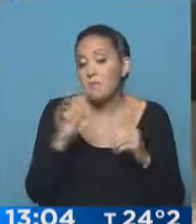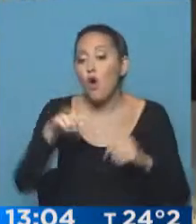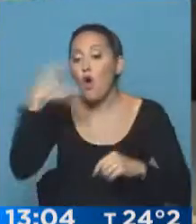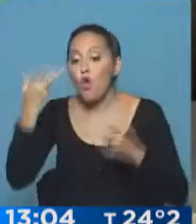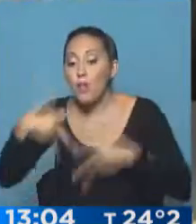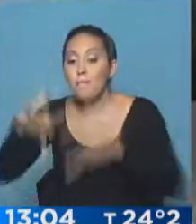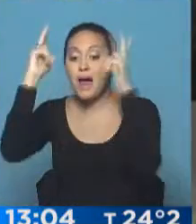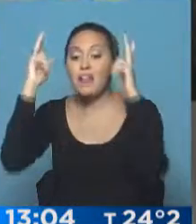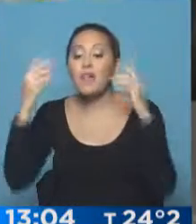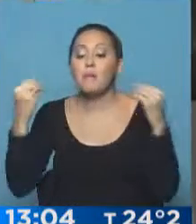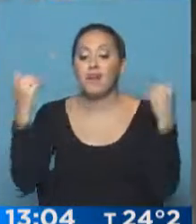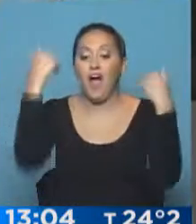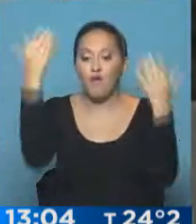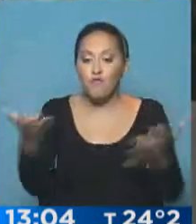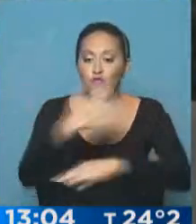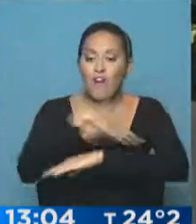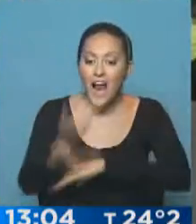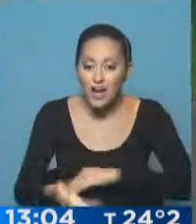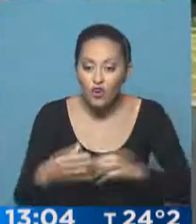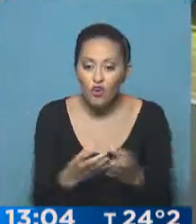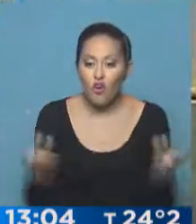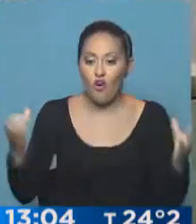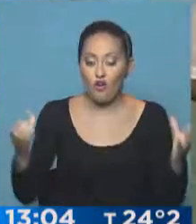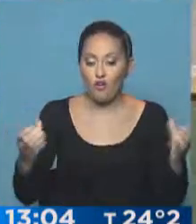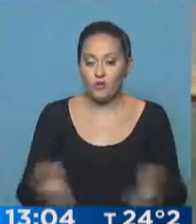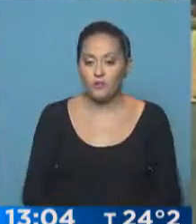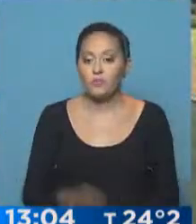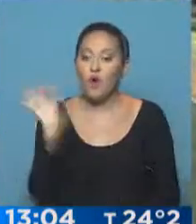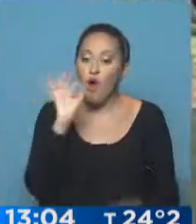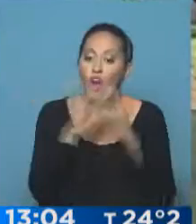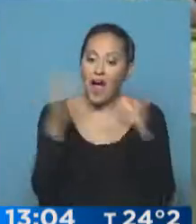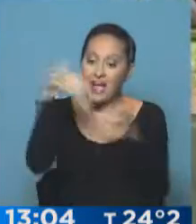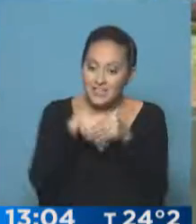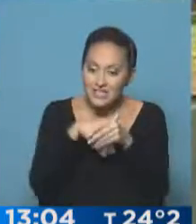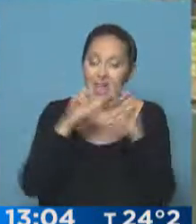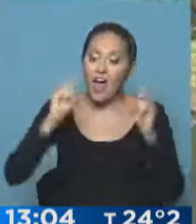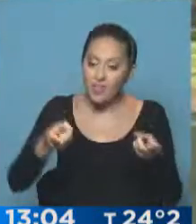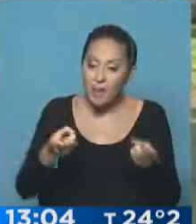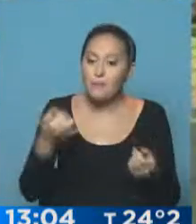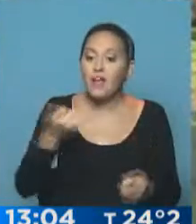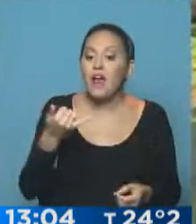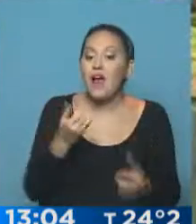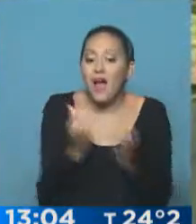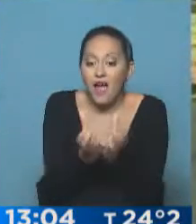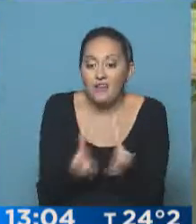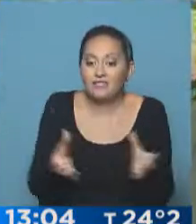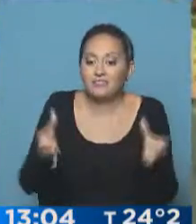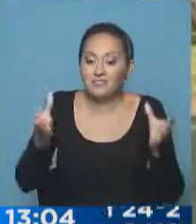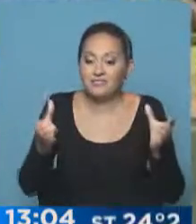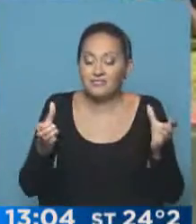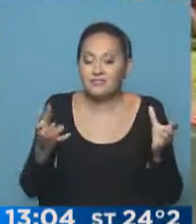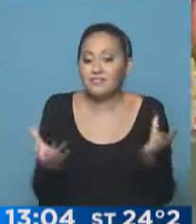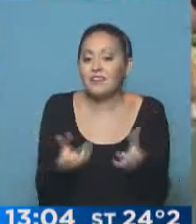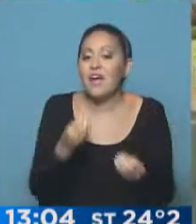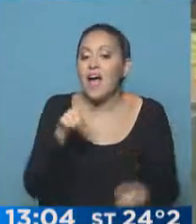están sobre un balcón tal vez al aire libre o si bien están en el interior que tienen que poseen ese plato ese recipiente contenedor